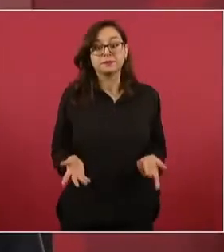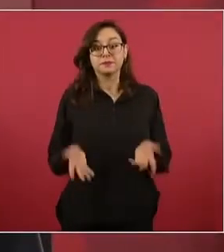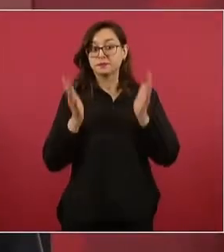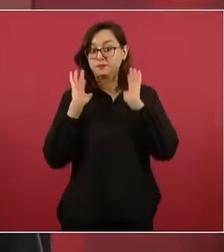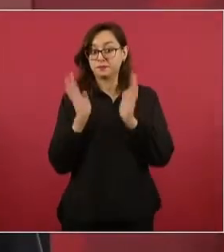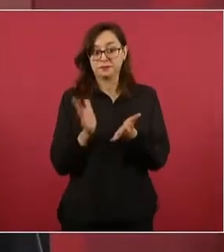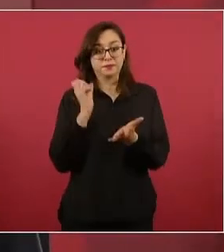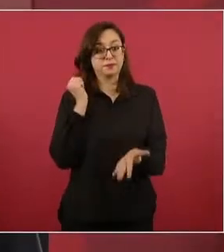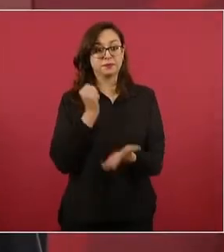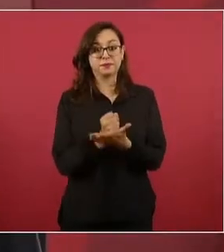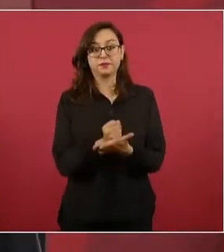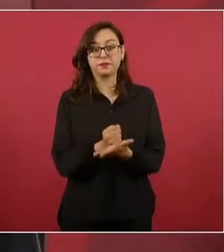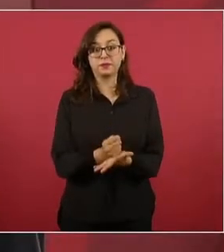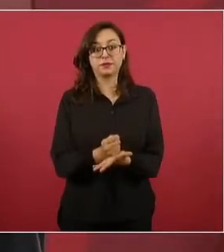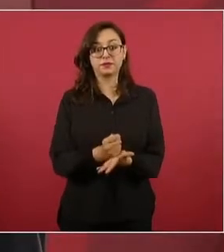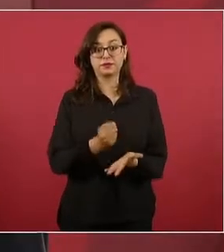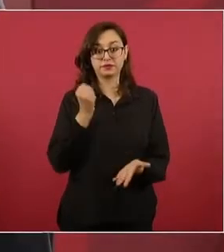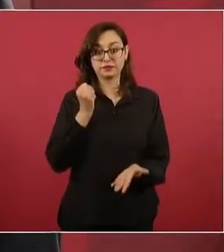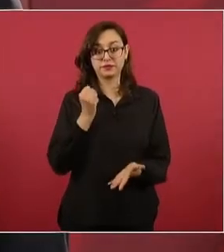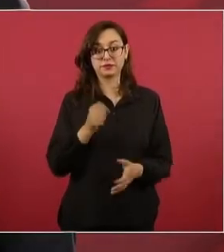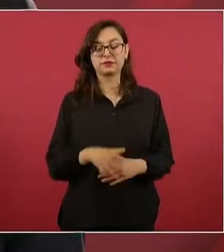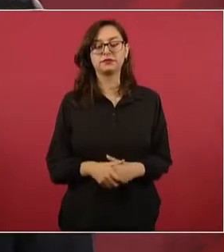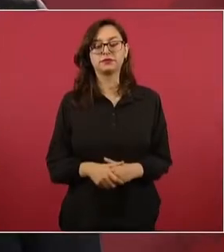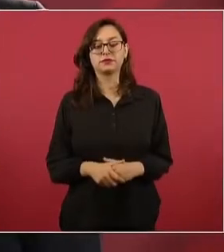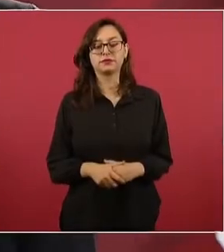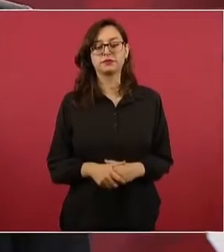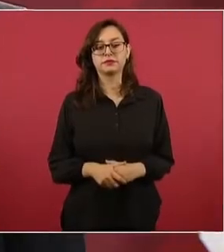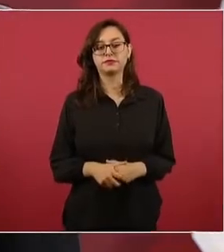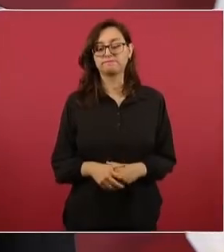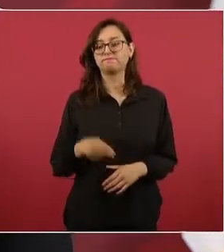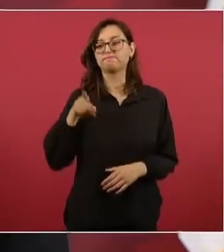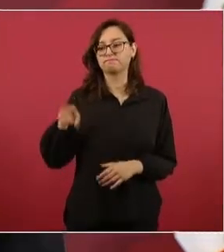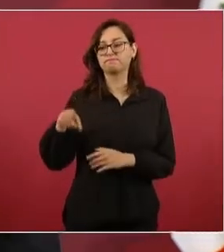aplicándose. En el caso de Nestlé